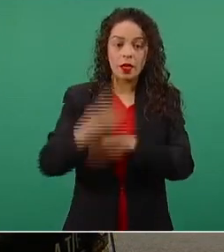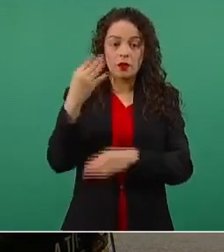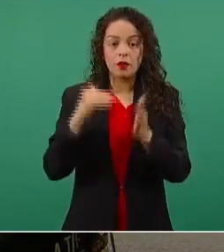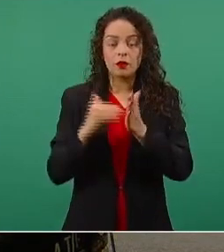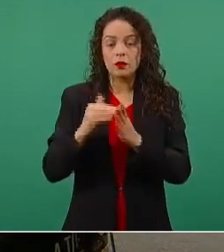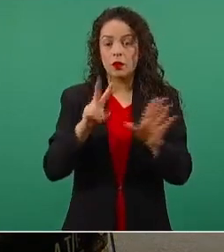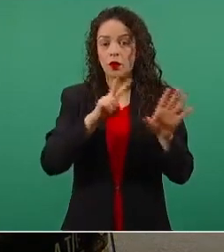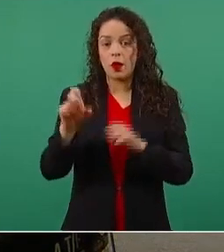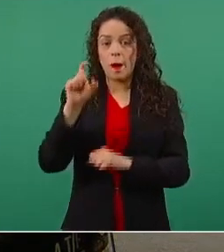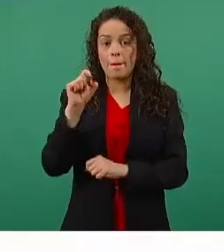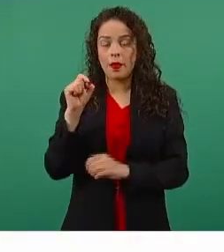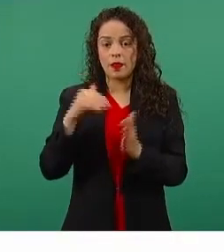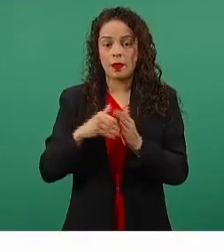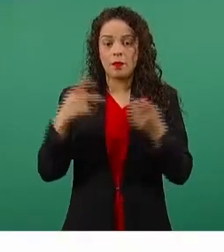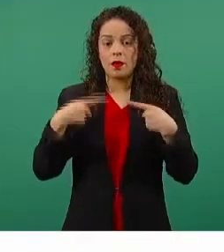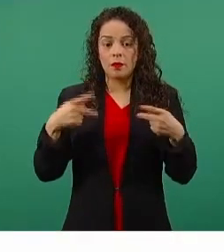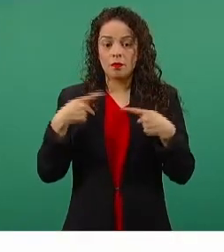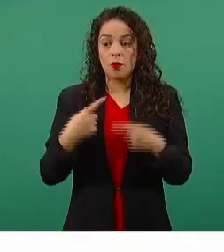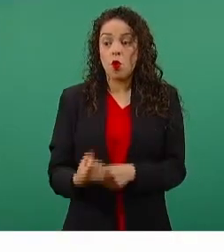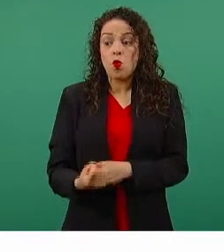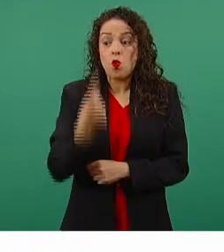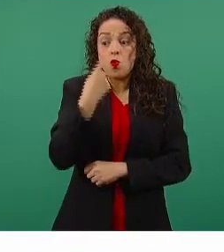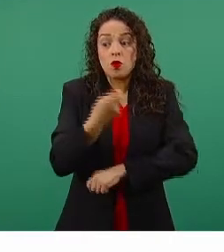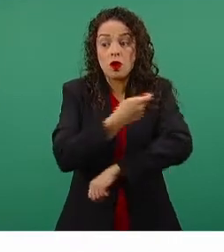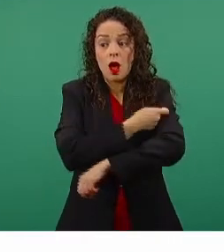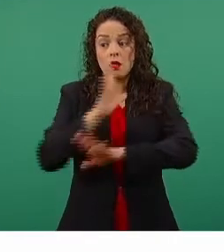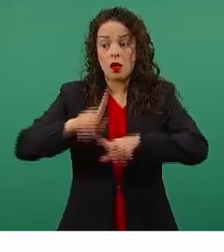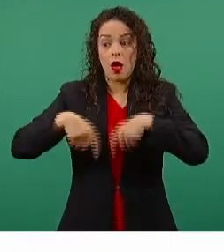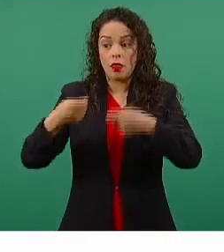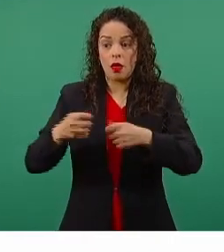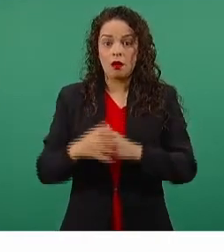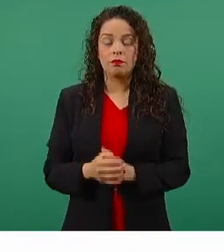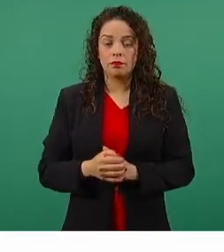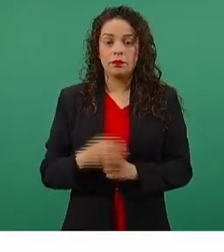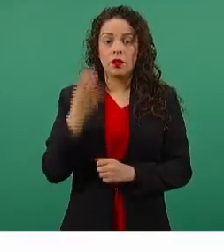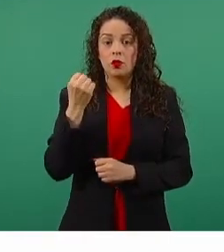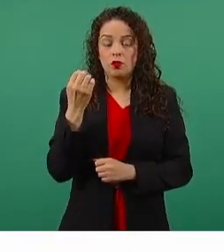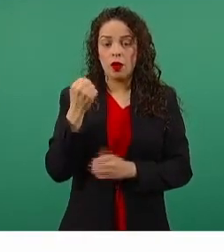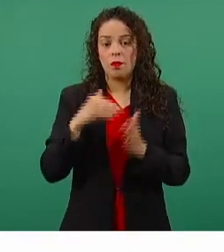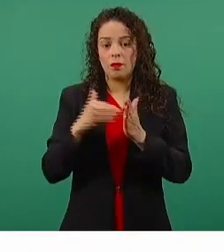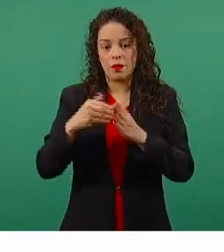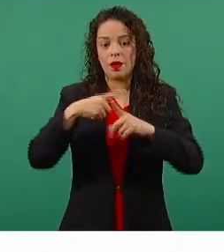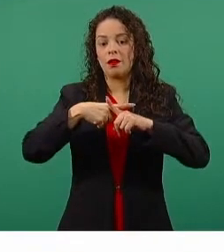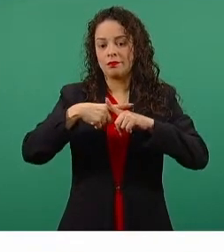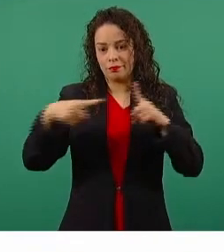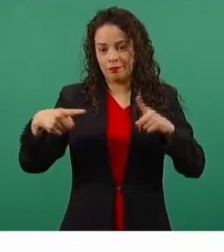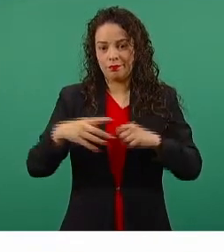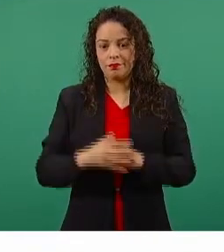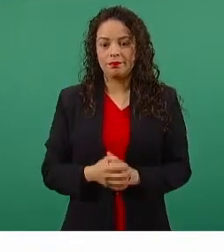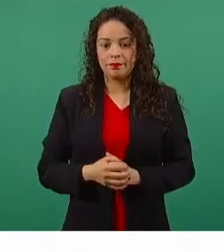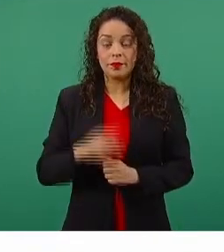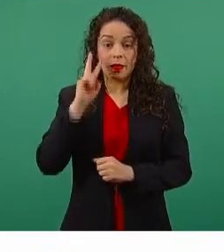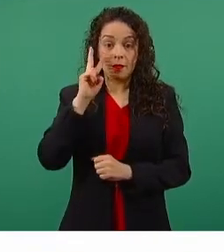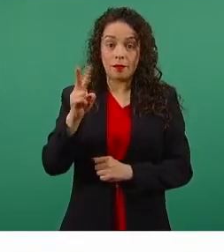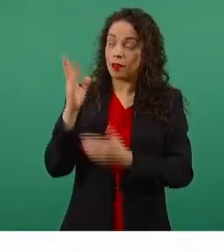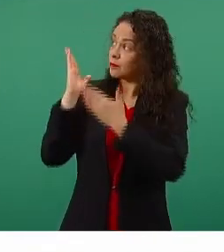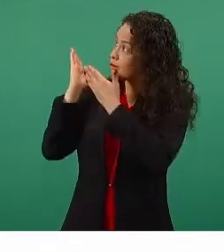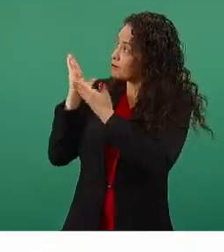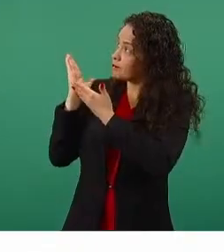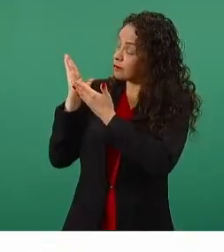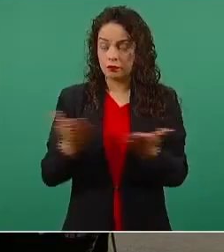14.220.000 personas han recibido al menos una dosis, 9.5 millones, las dos dosis completas. Hemos recibido 27 millones